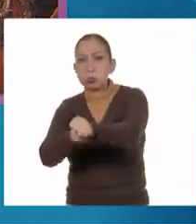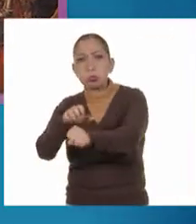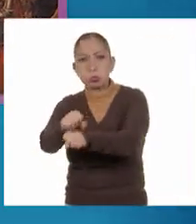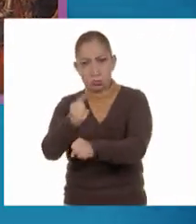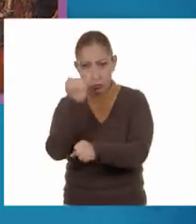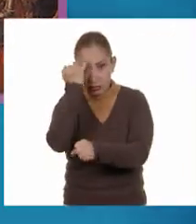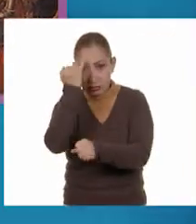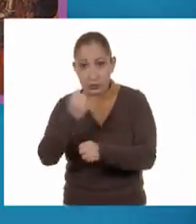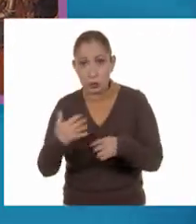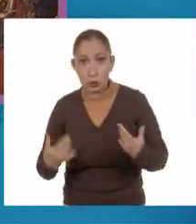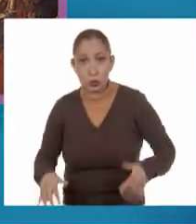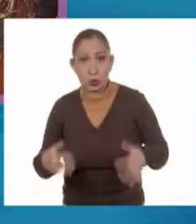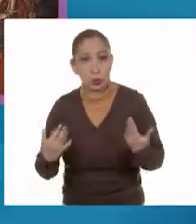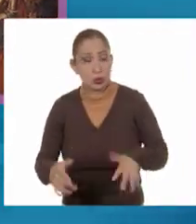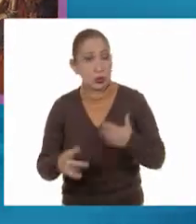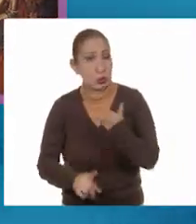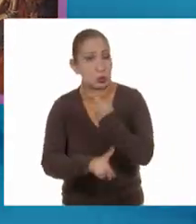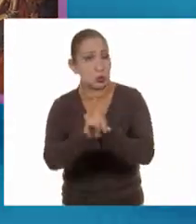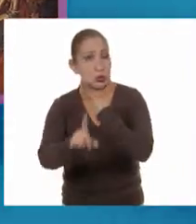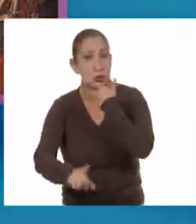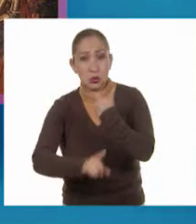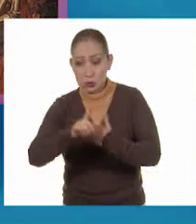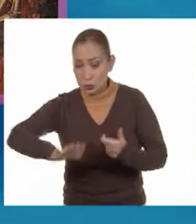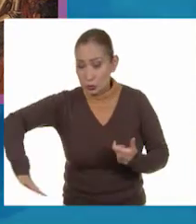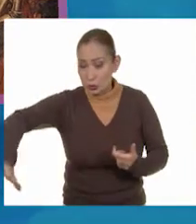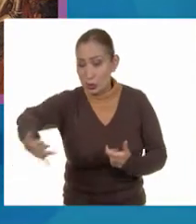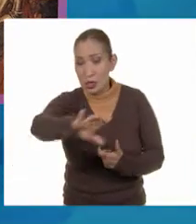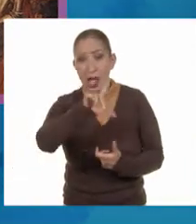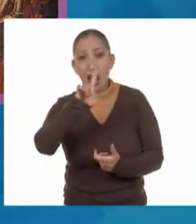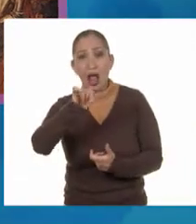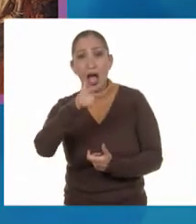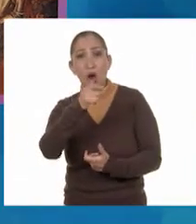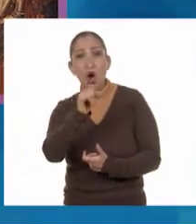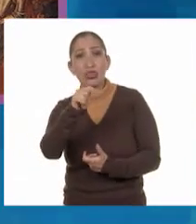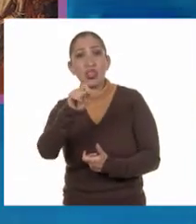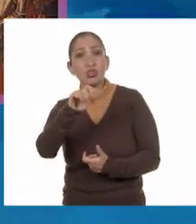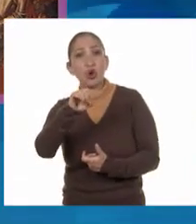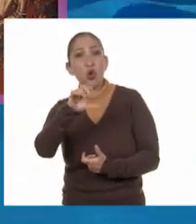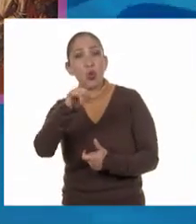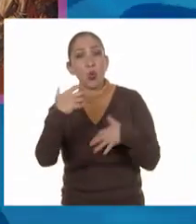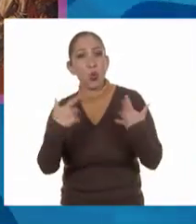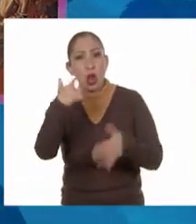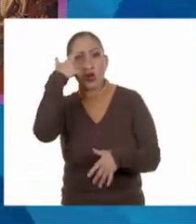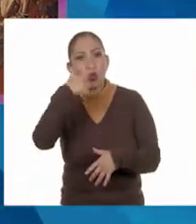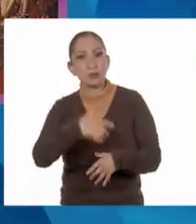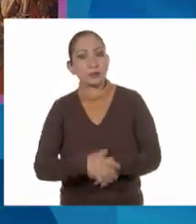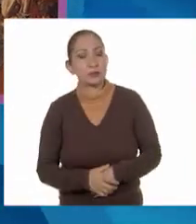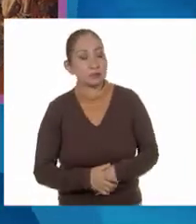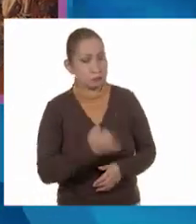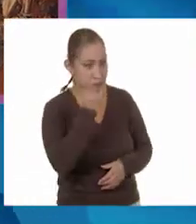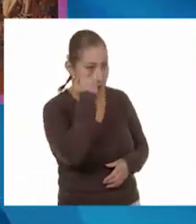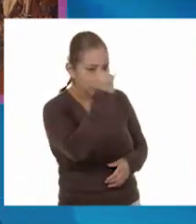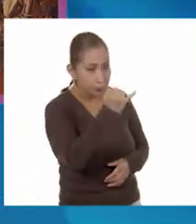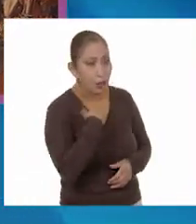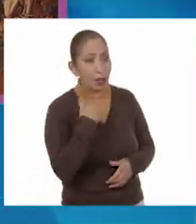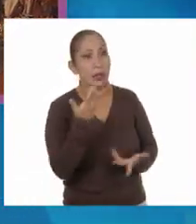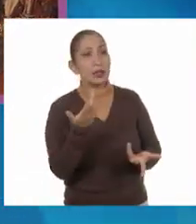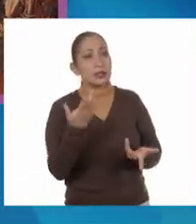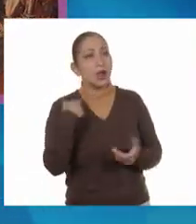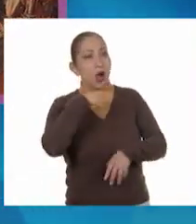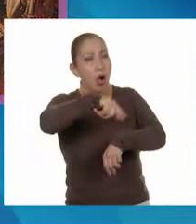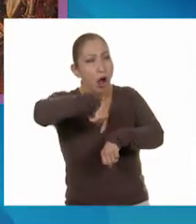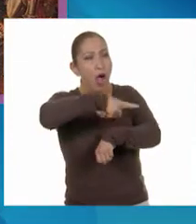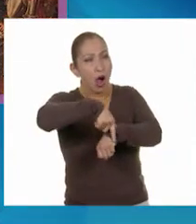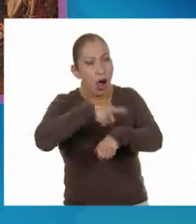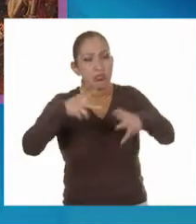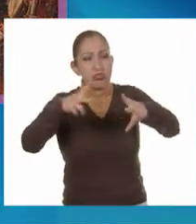imagina, maestra? Todo lo que se hundió en el lago testigo de aquella noche. Imagínate, tras varias